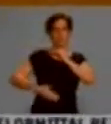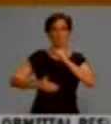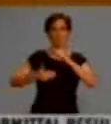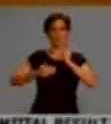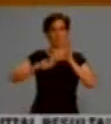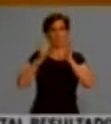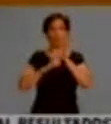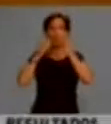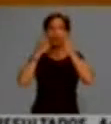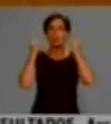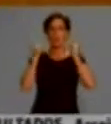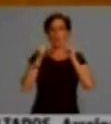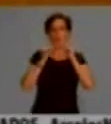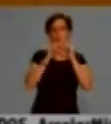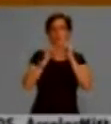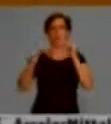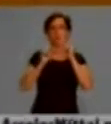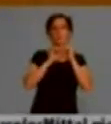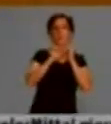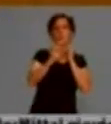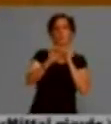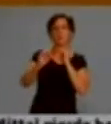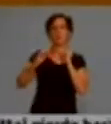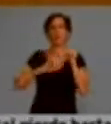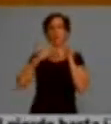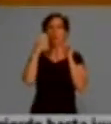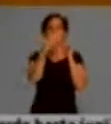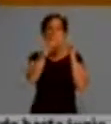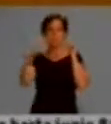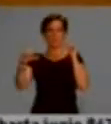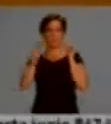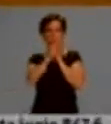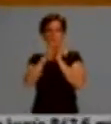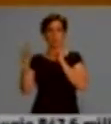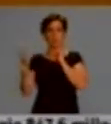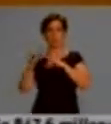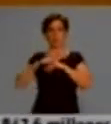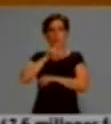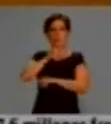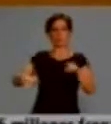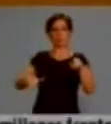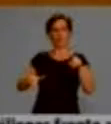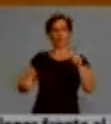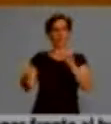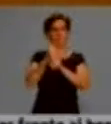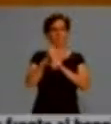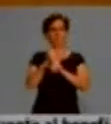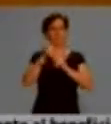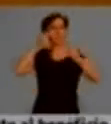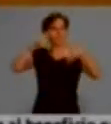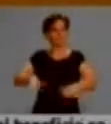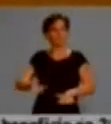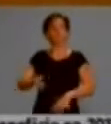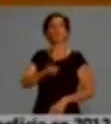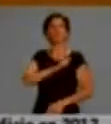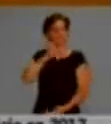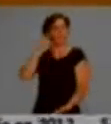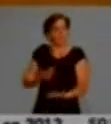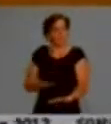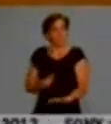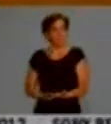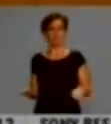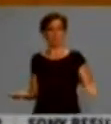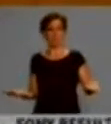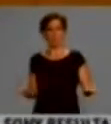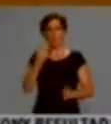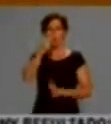cuenta de donaciones del Partido Popular. La policía lo ha demostrado. Entre el